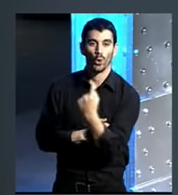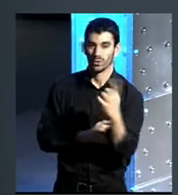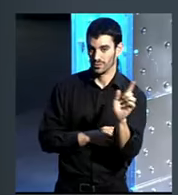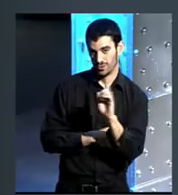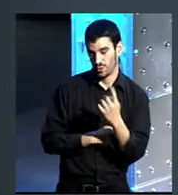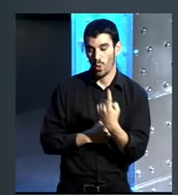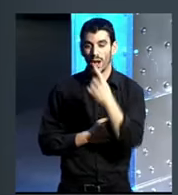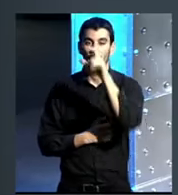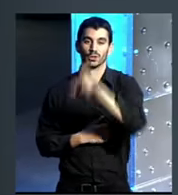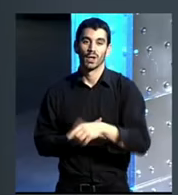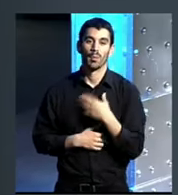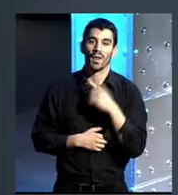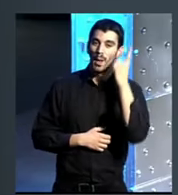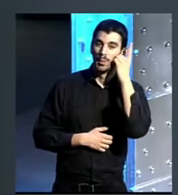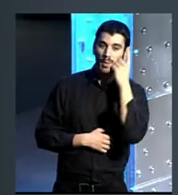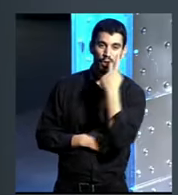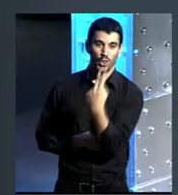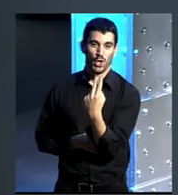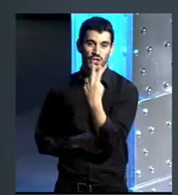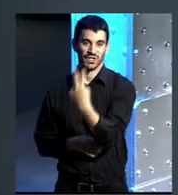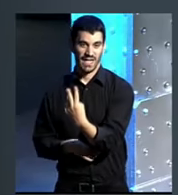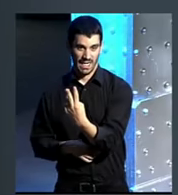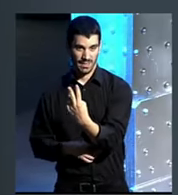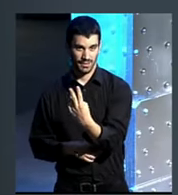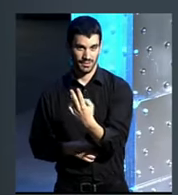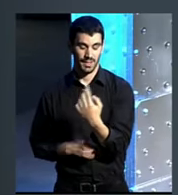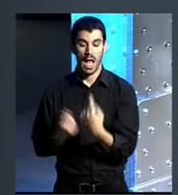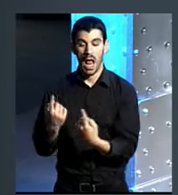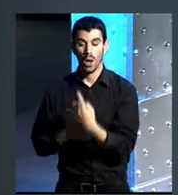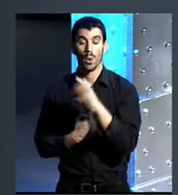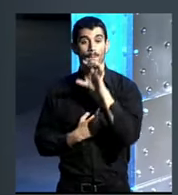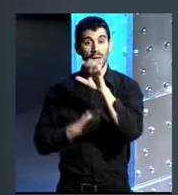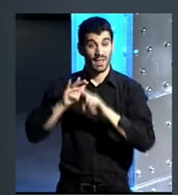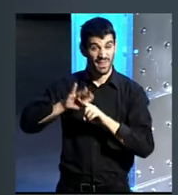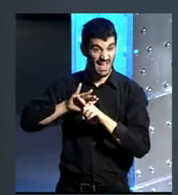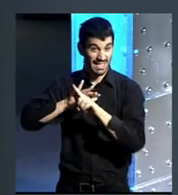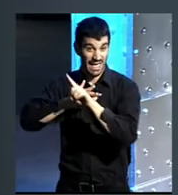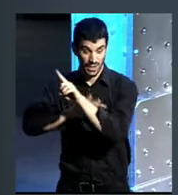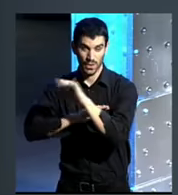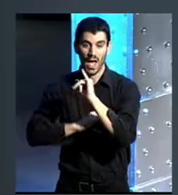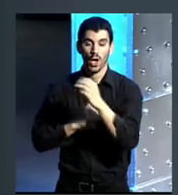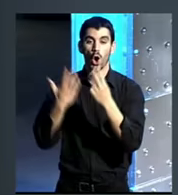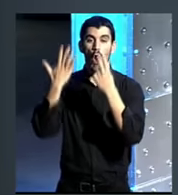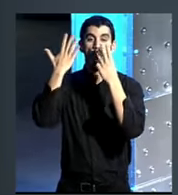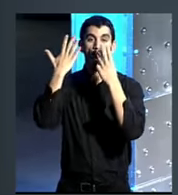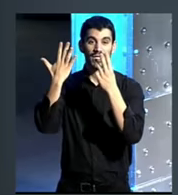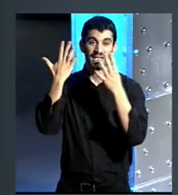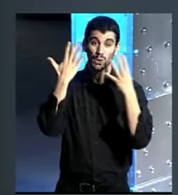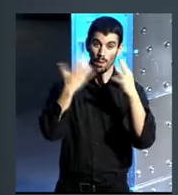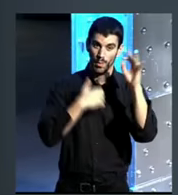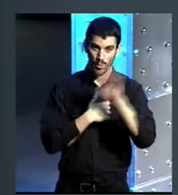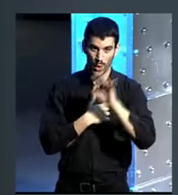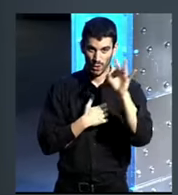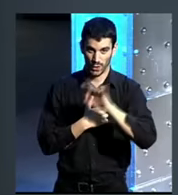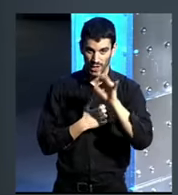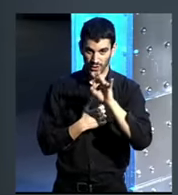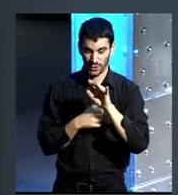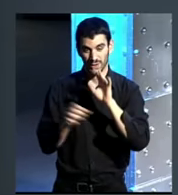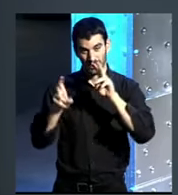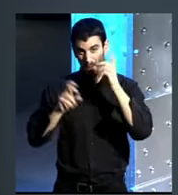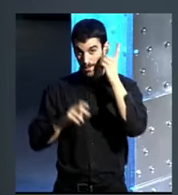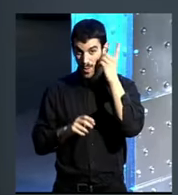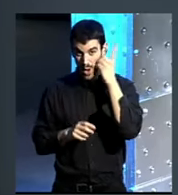conexión. En los países en vías de desarrollo está en el 89%. Según Prahalad, que es el profesor que